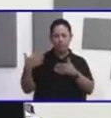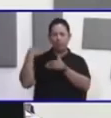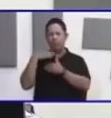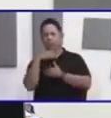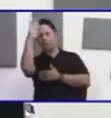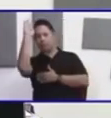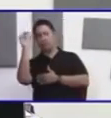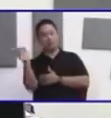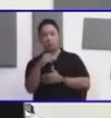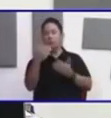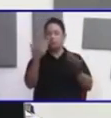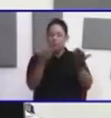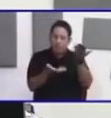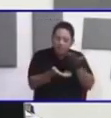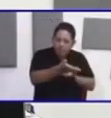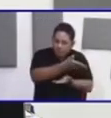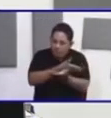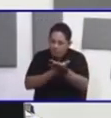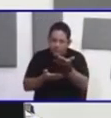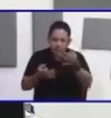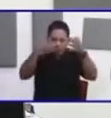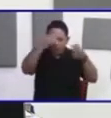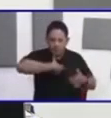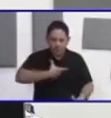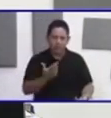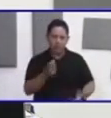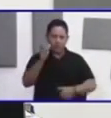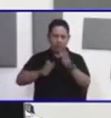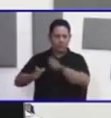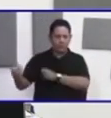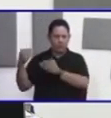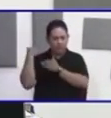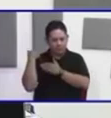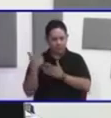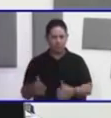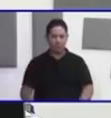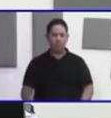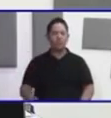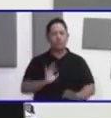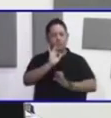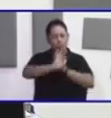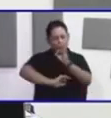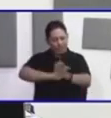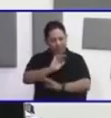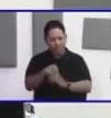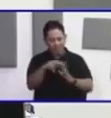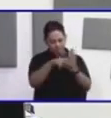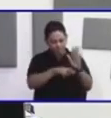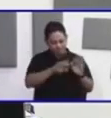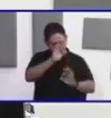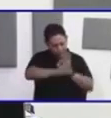queremos lograr la prosperidad de nuestra sociedad, tenemos que ser sumamente cuidadosos en el cumplimiento de